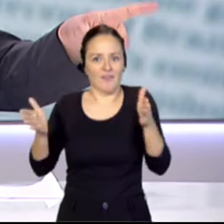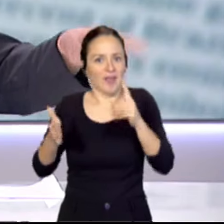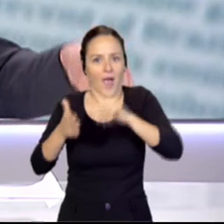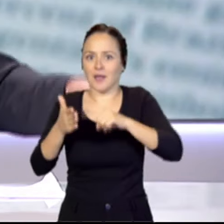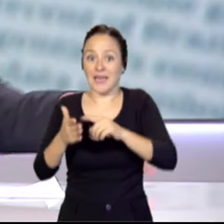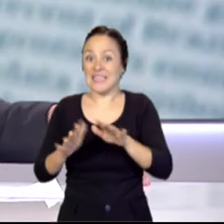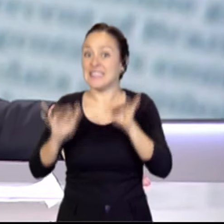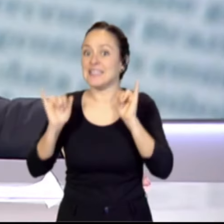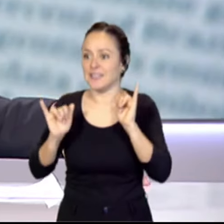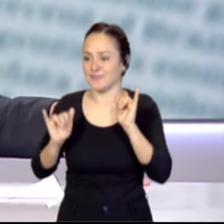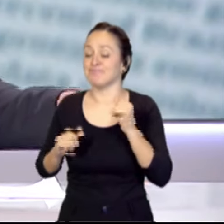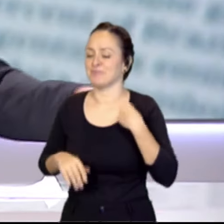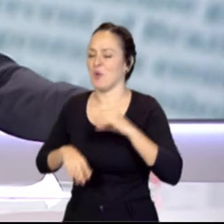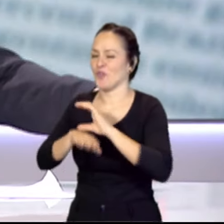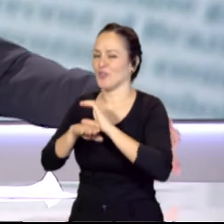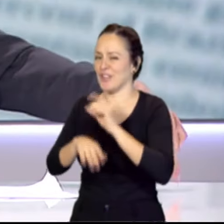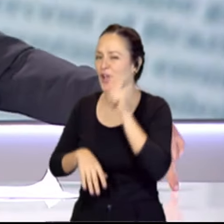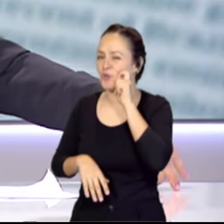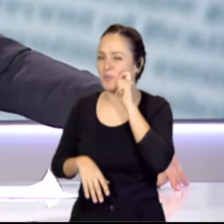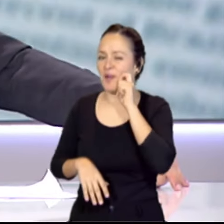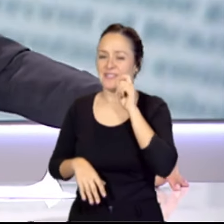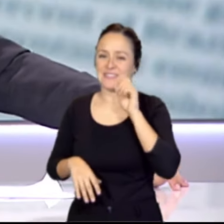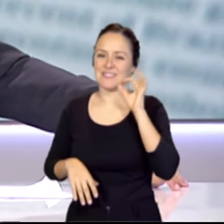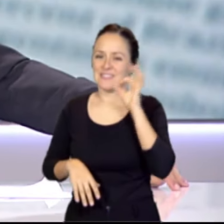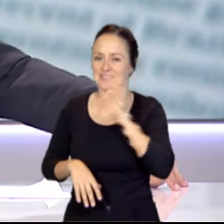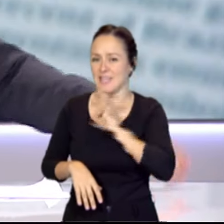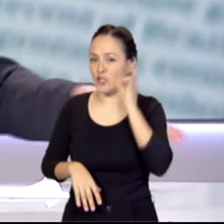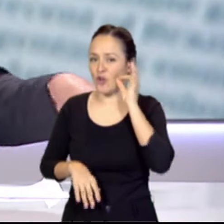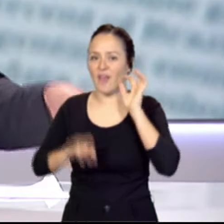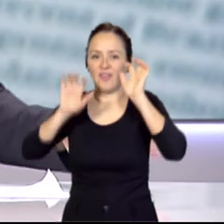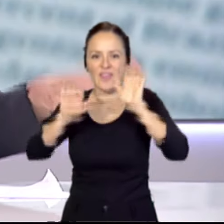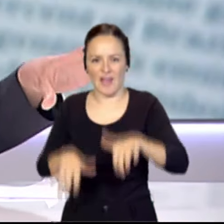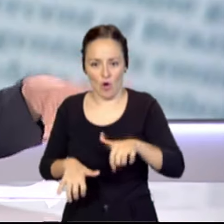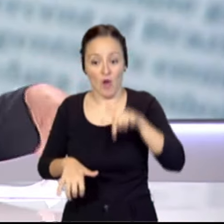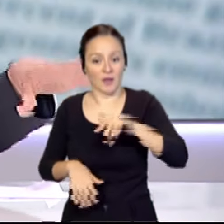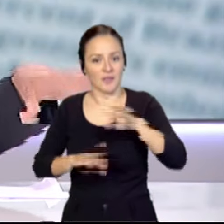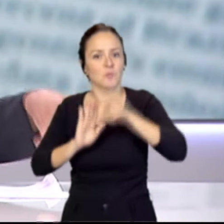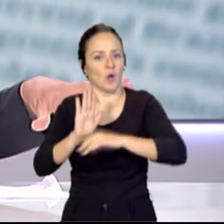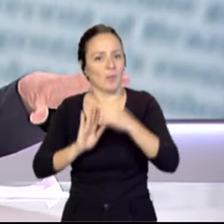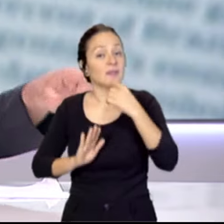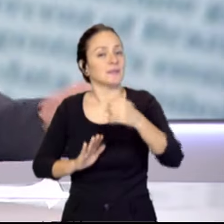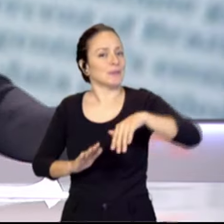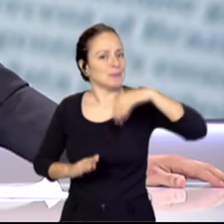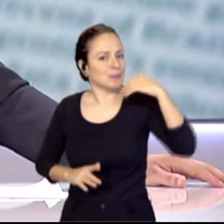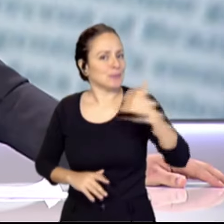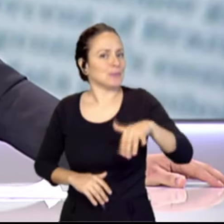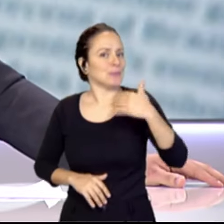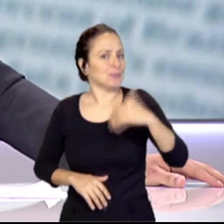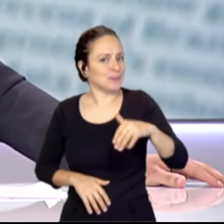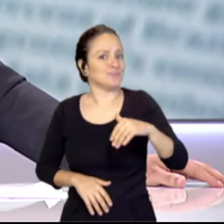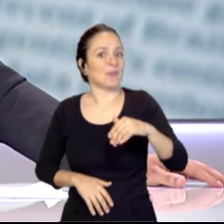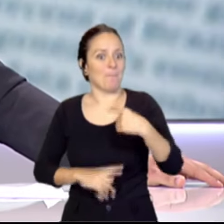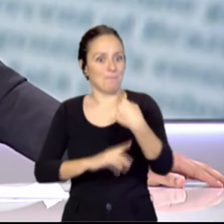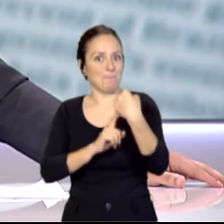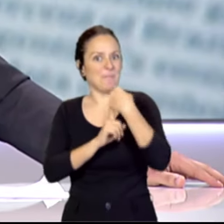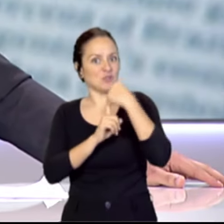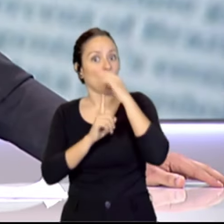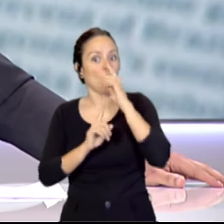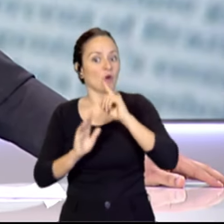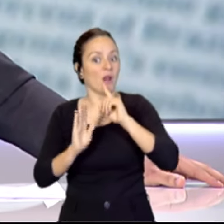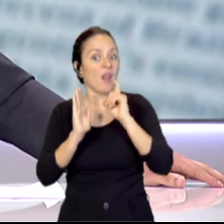ejemplo la propia consejera de turismo Jessica de León aquí en nuestro programa las presiones que ha recibido a raíz de sente proyecto de ley